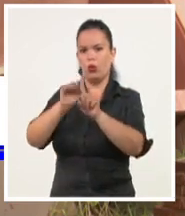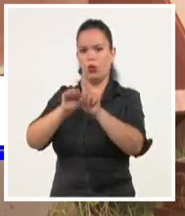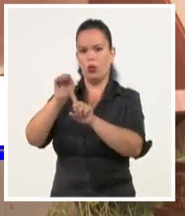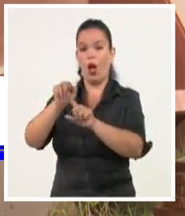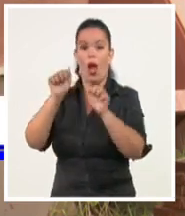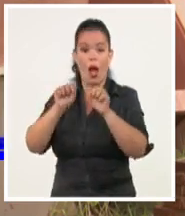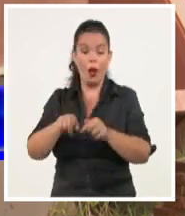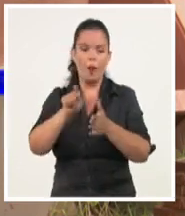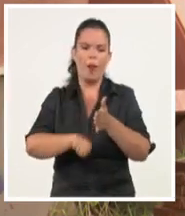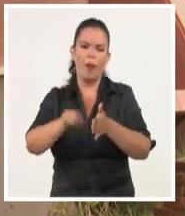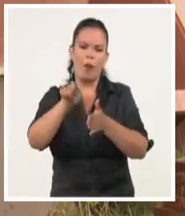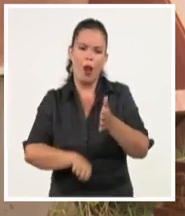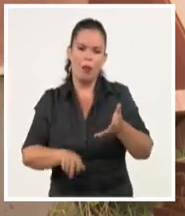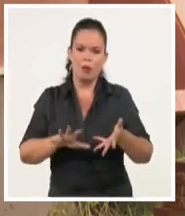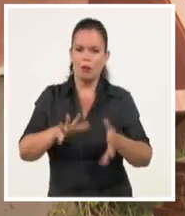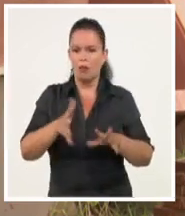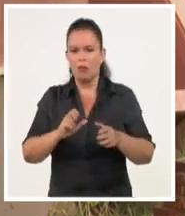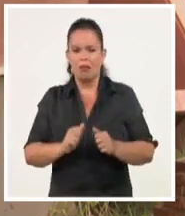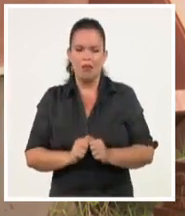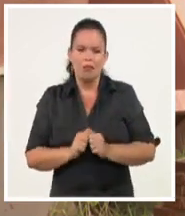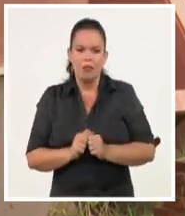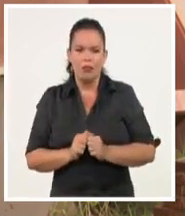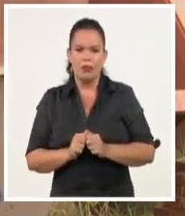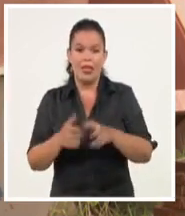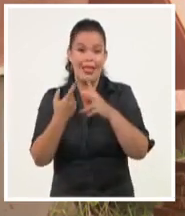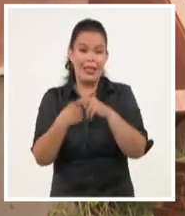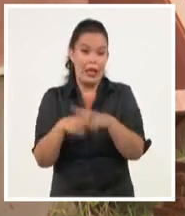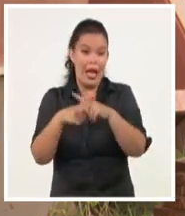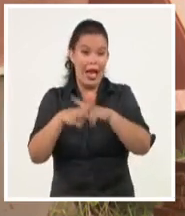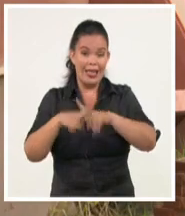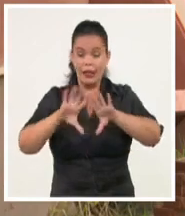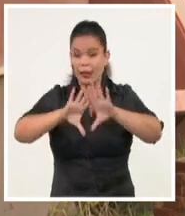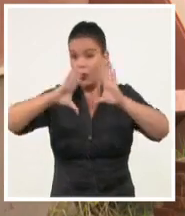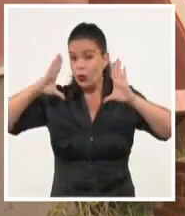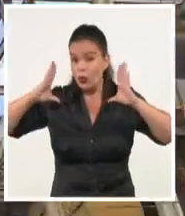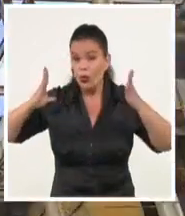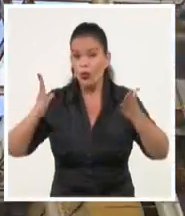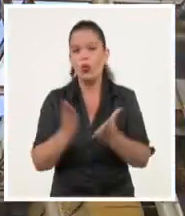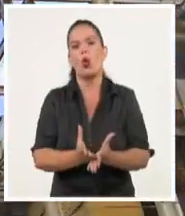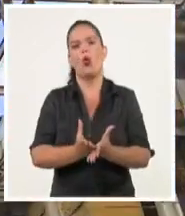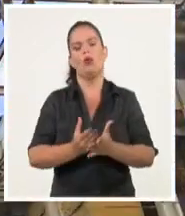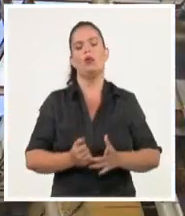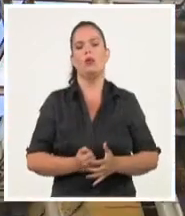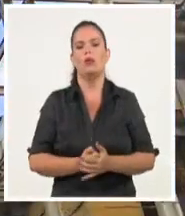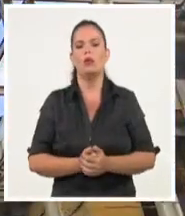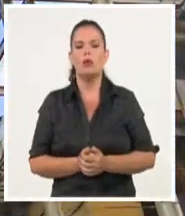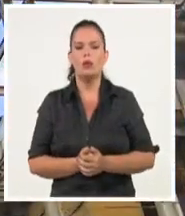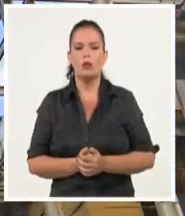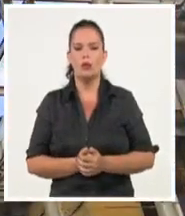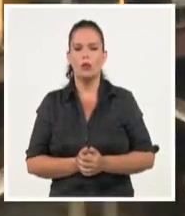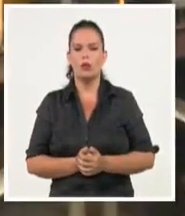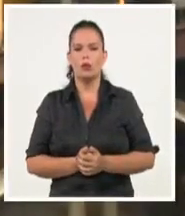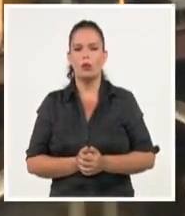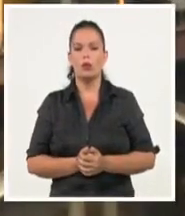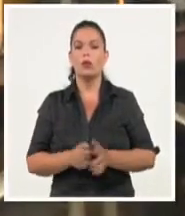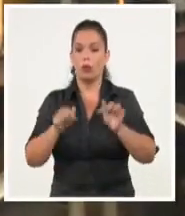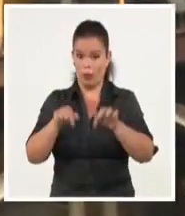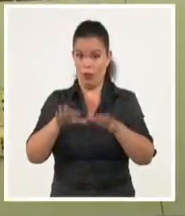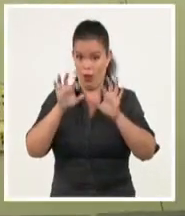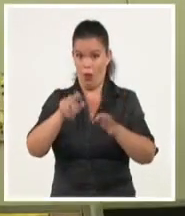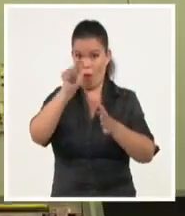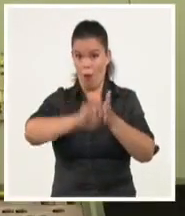está planificando para recuperar la mayor cantidad de carga posible de este bloque. Según lo concebido,